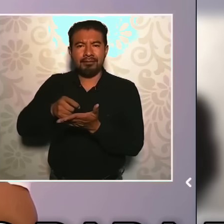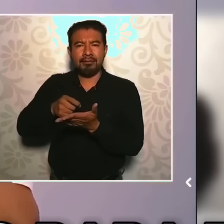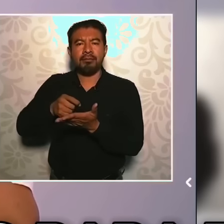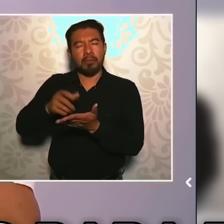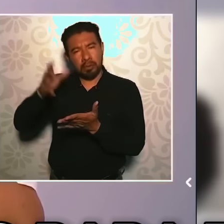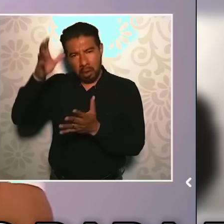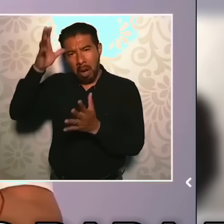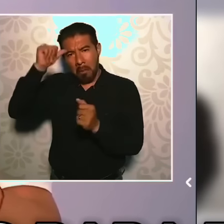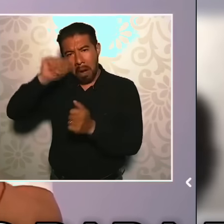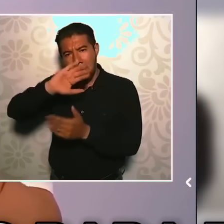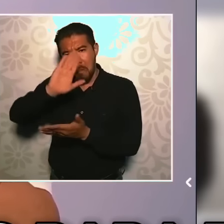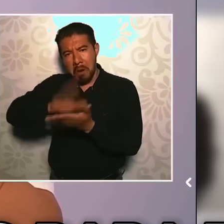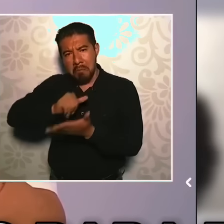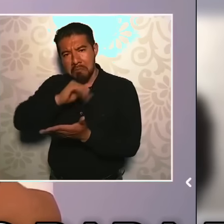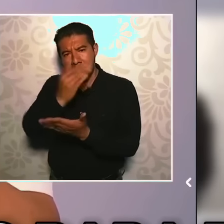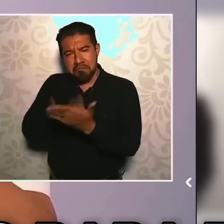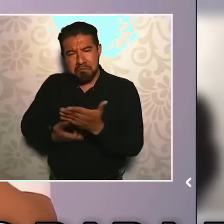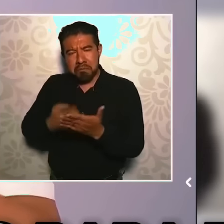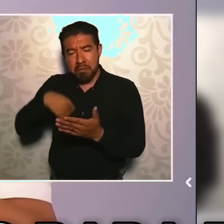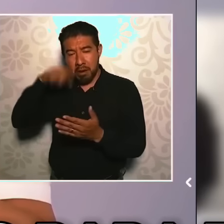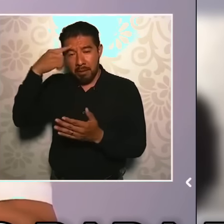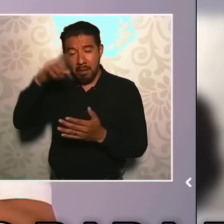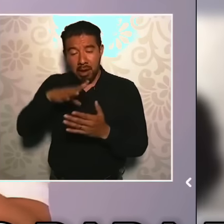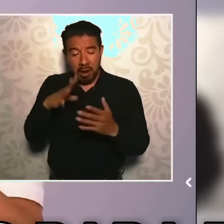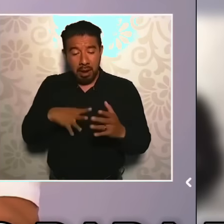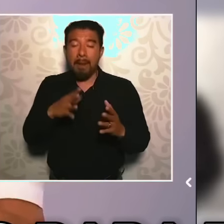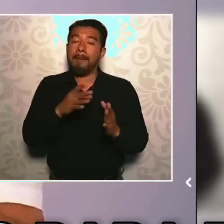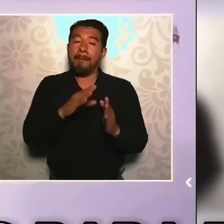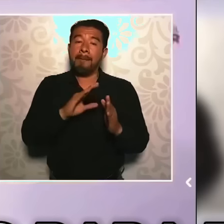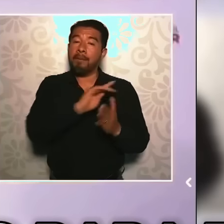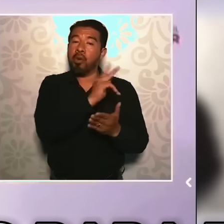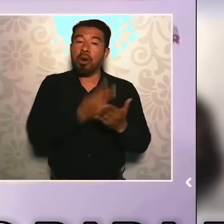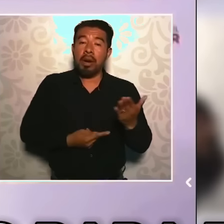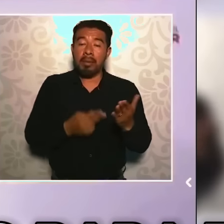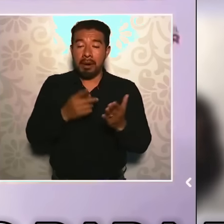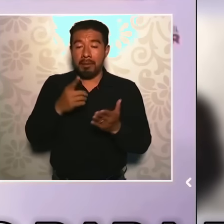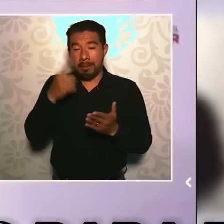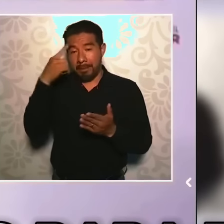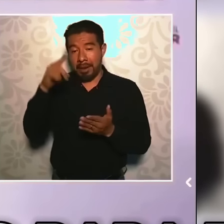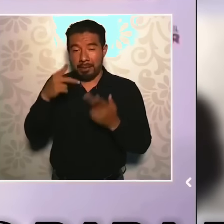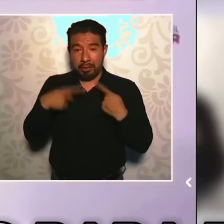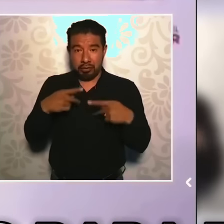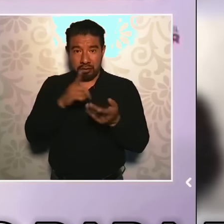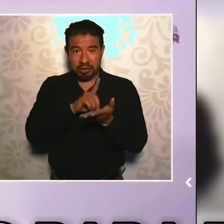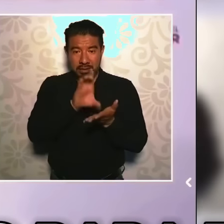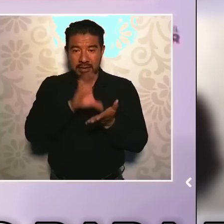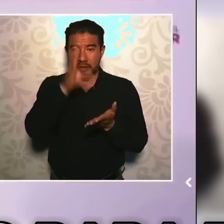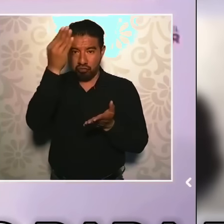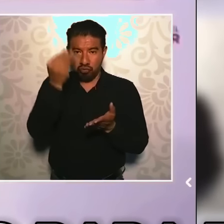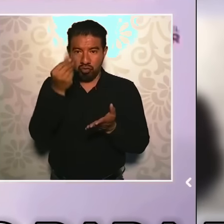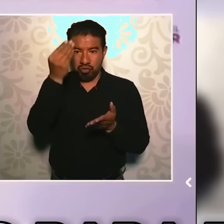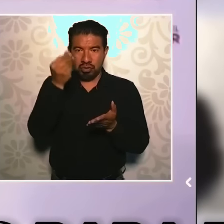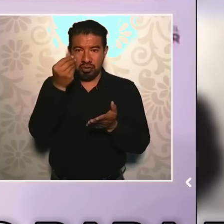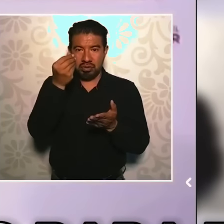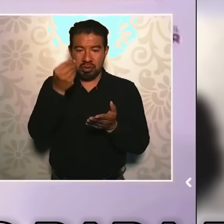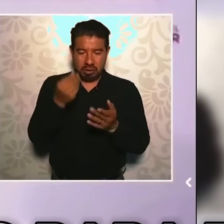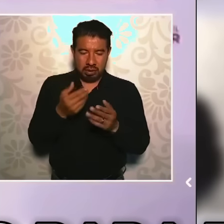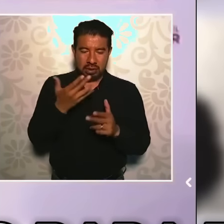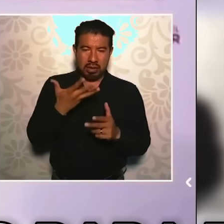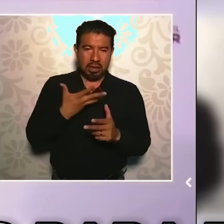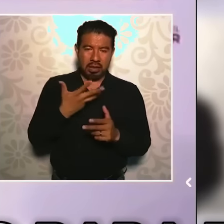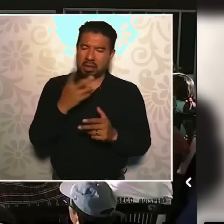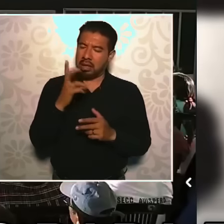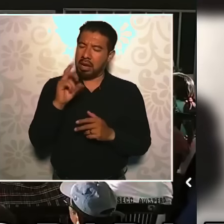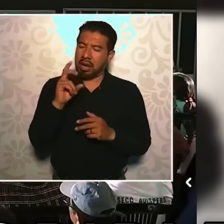que el programa de discapacidad, de la pensión de discapacidad, que hoy llega hasta los 30